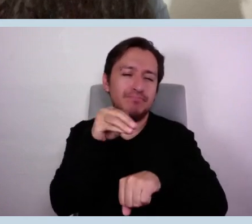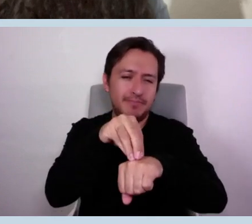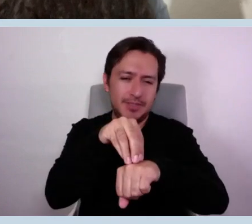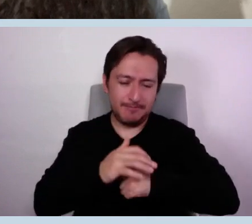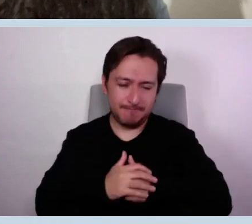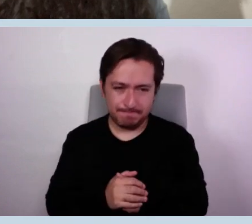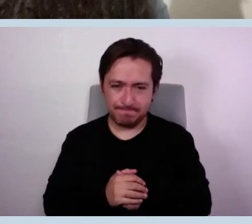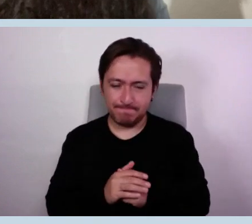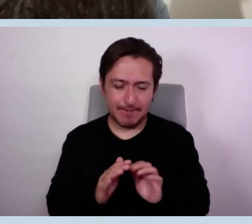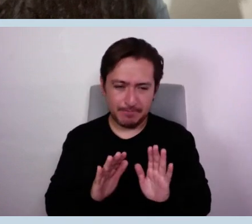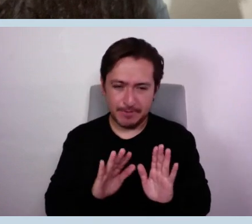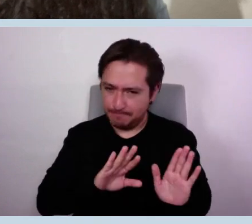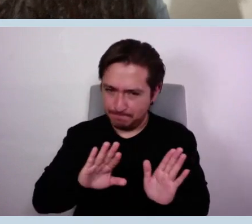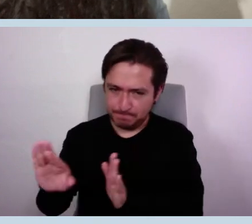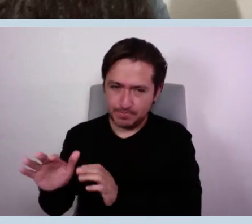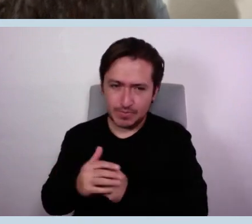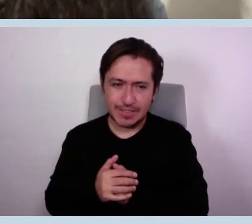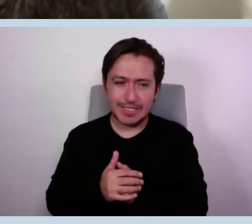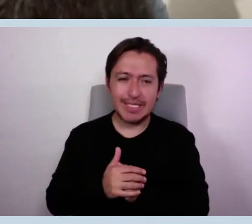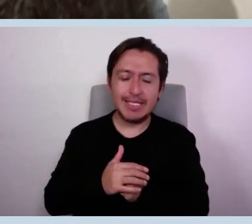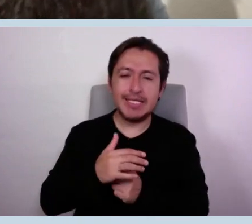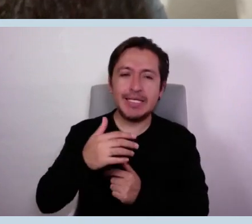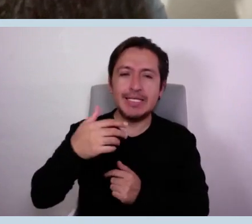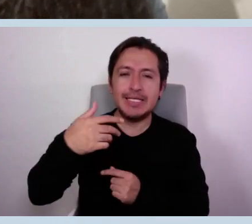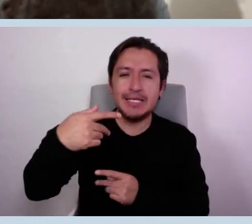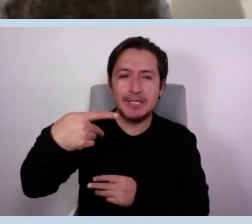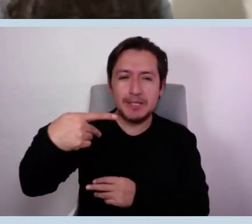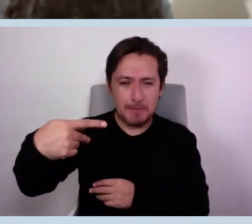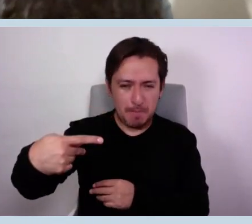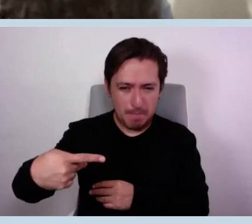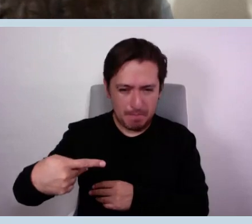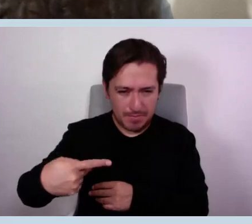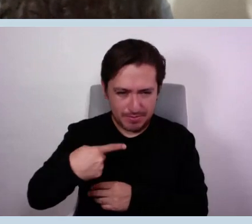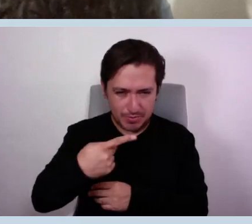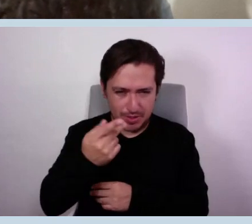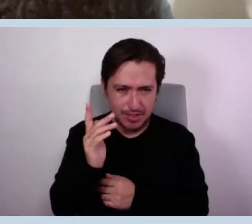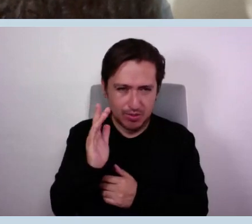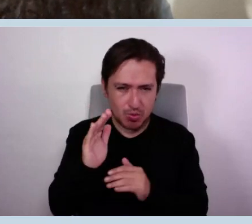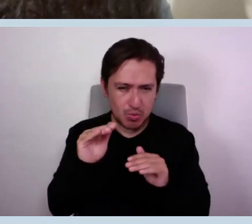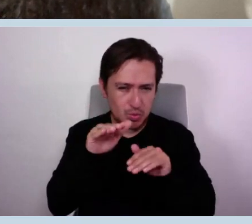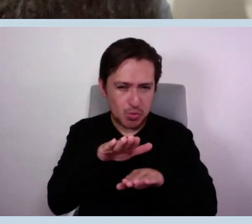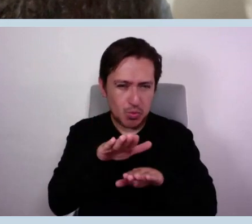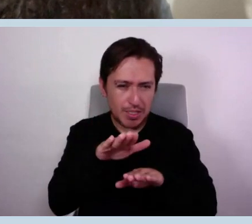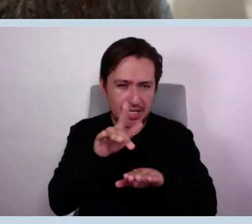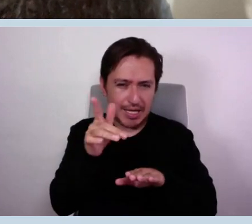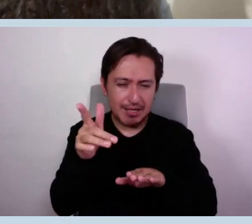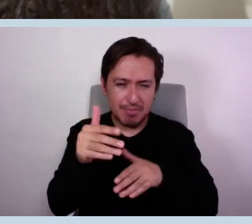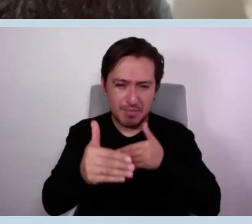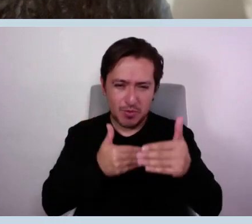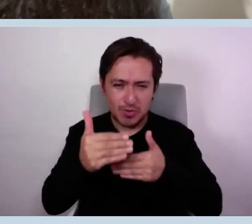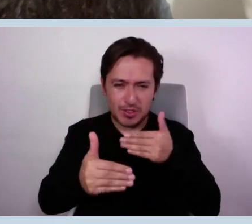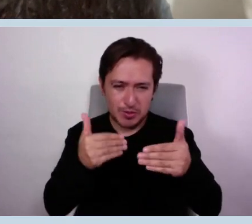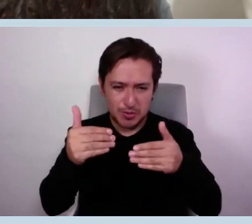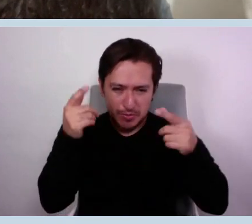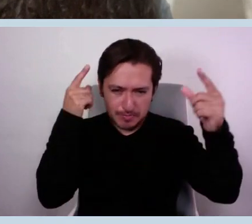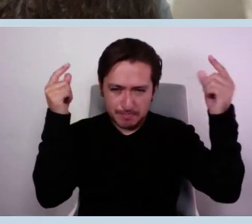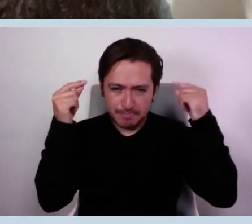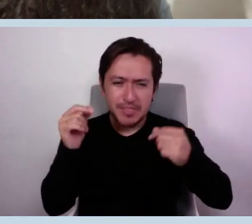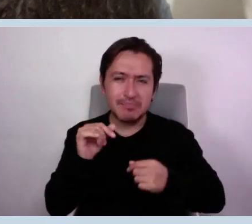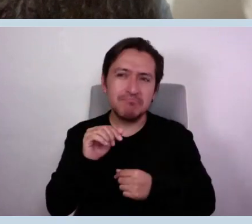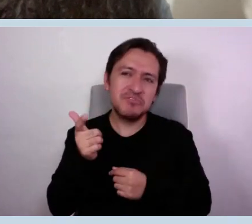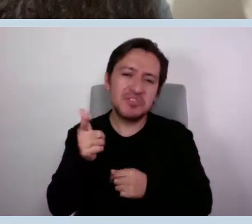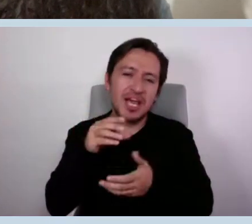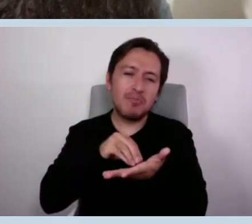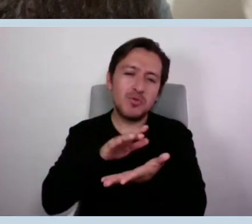pregunta era apuntes y el egreso pues pues me ha ayudado a transitar La despedida